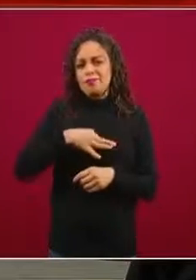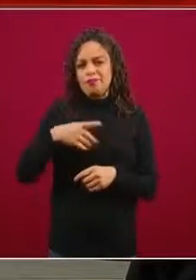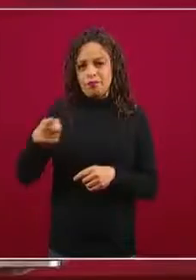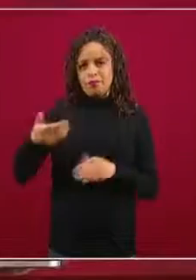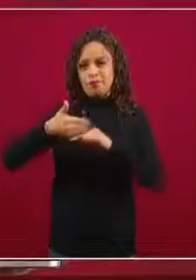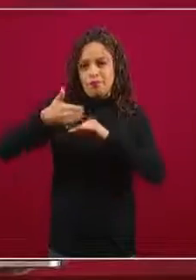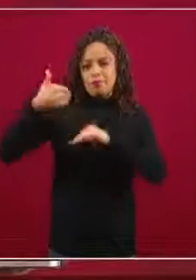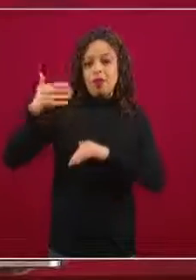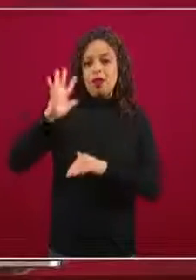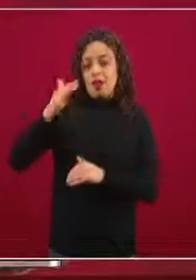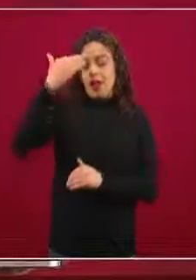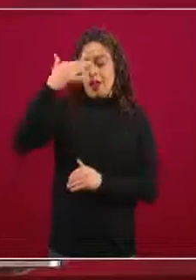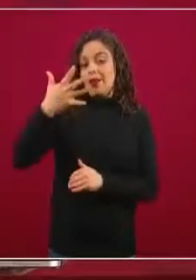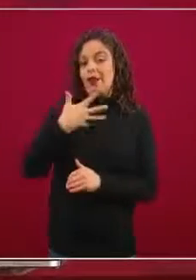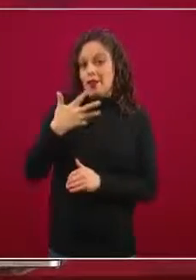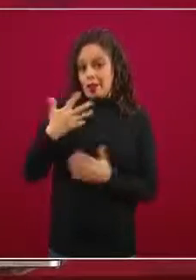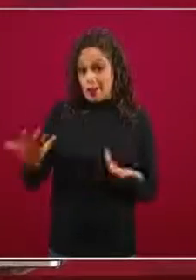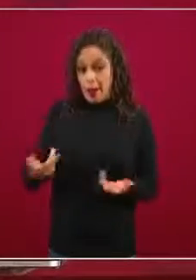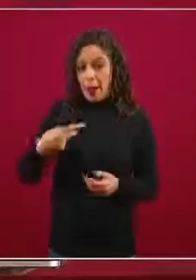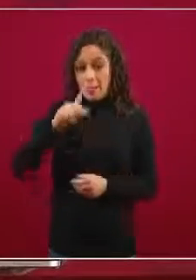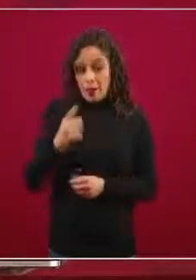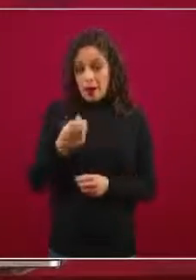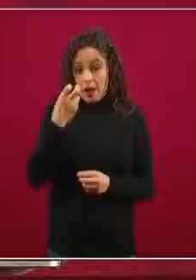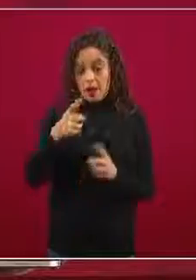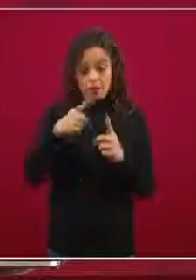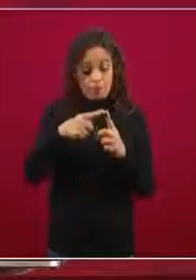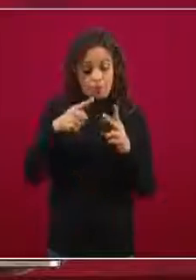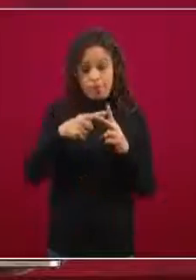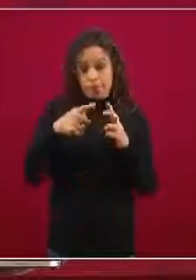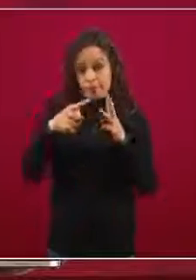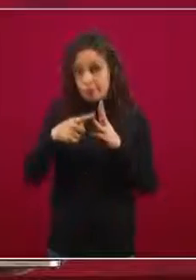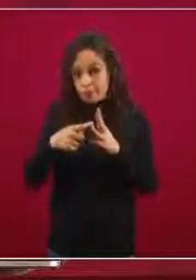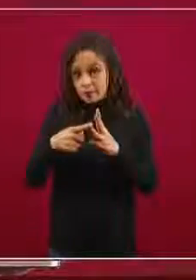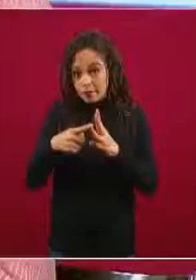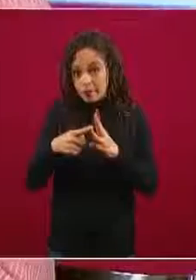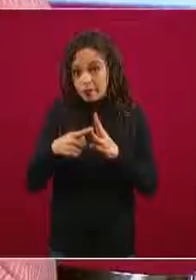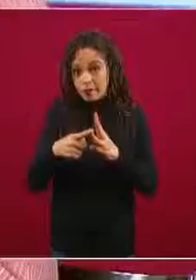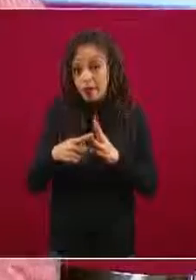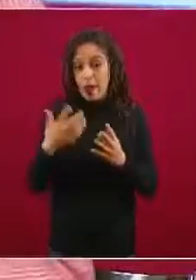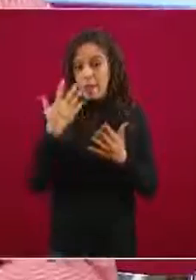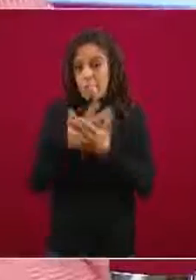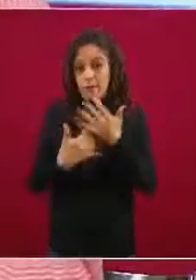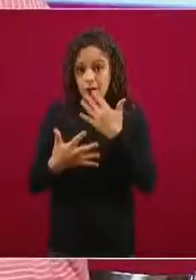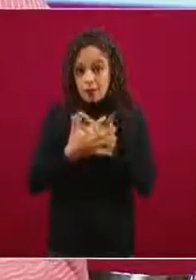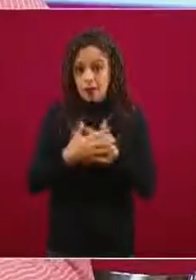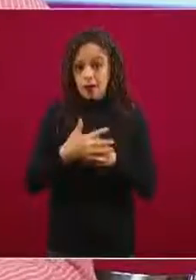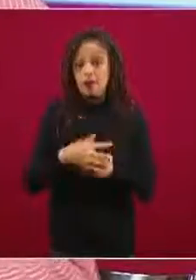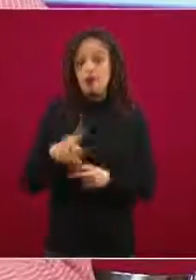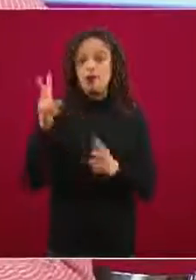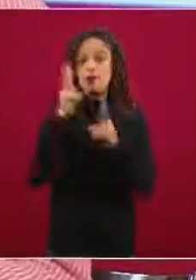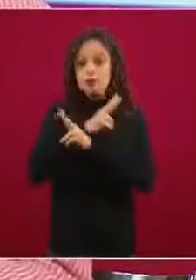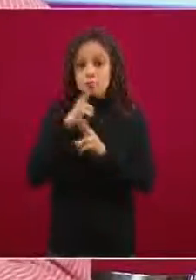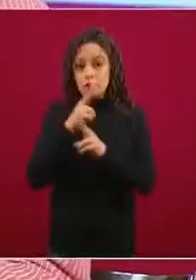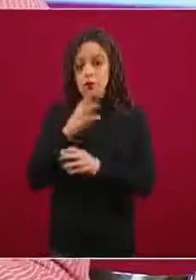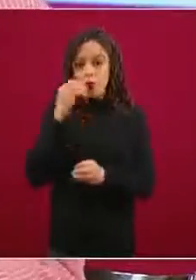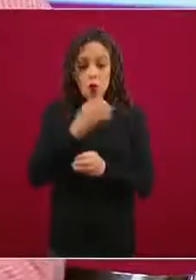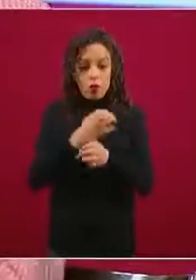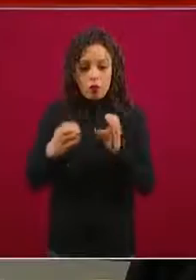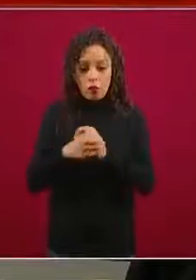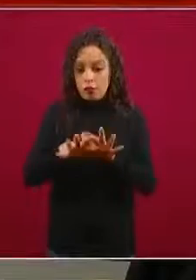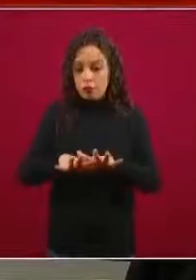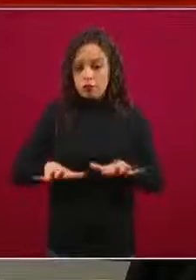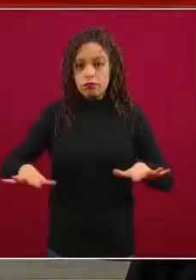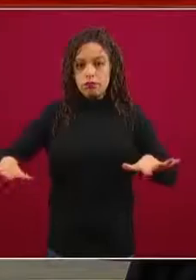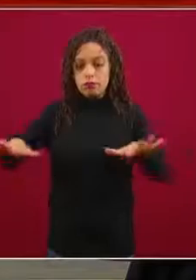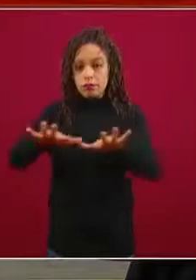sí sabemos que de esos tres mecanismos, la vía respiratoria, las manos o superficies inertes, el